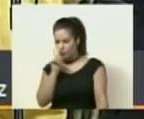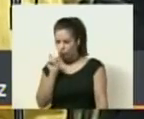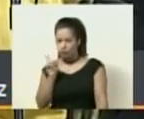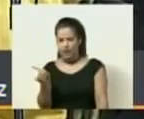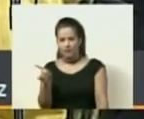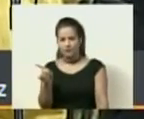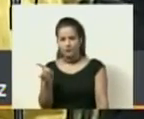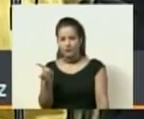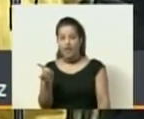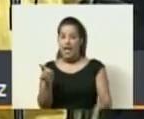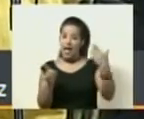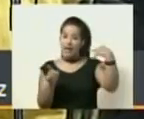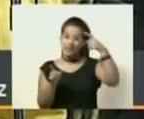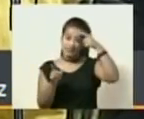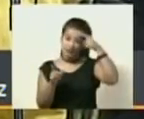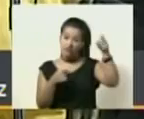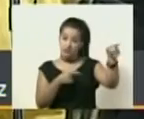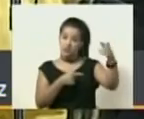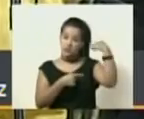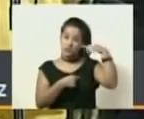el comandante Chávez creó